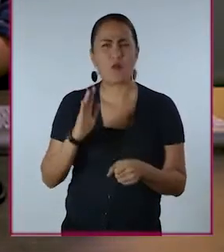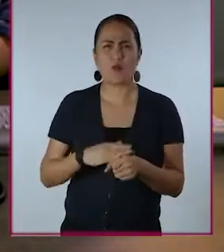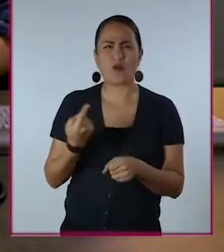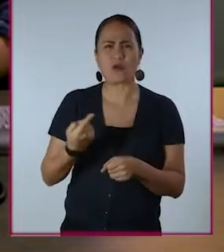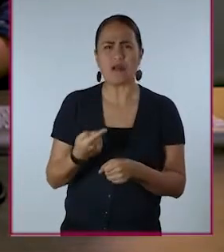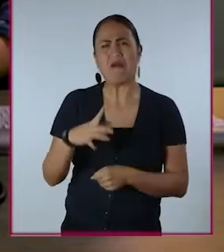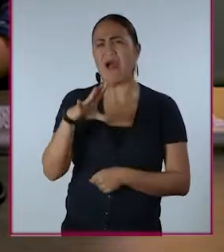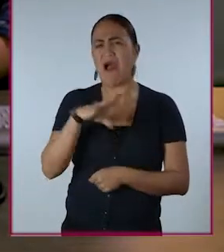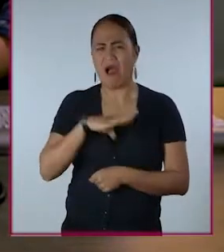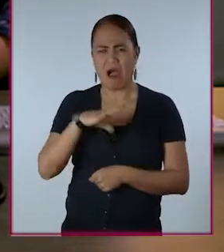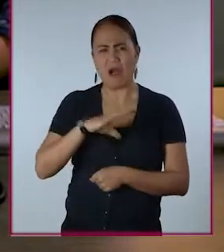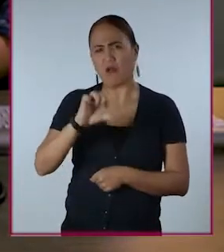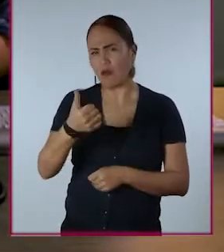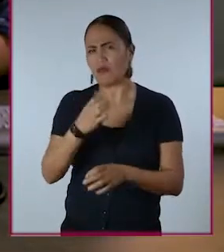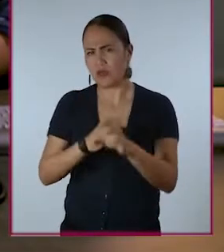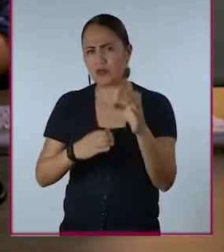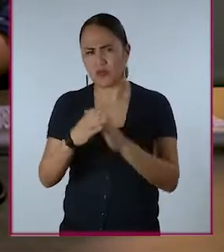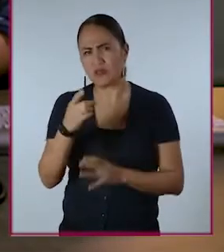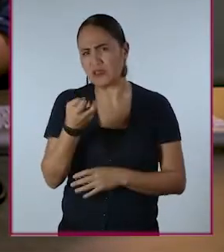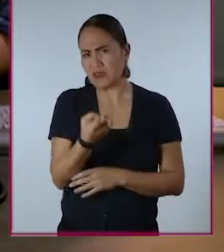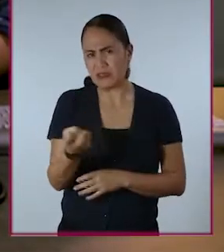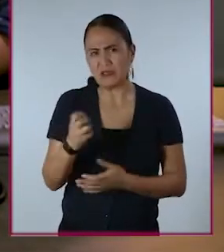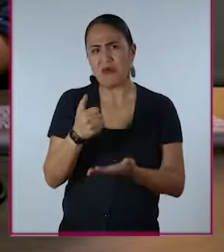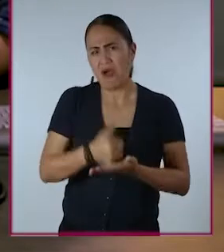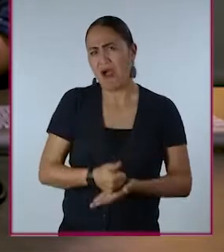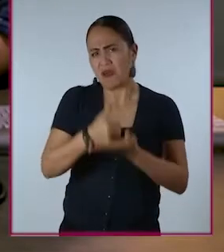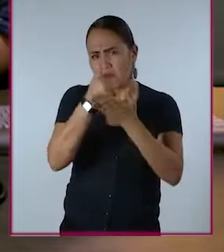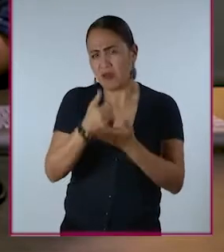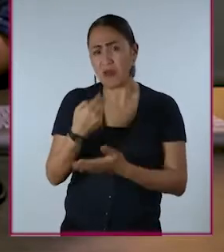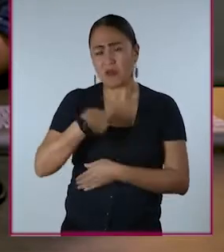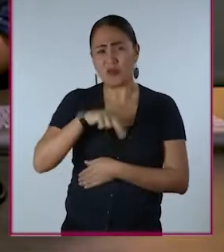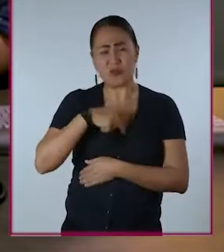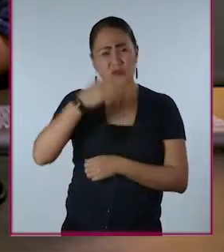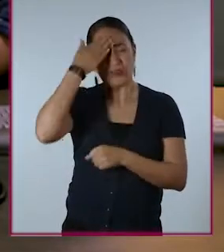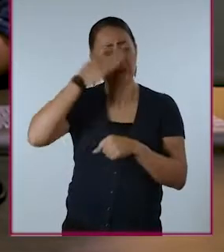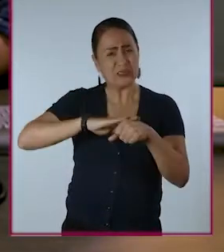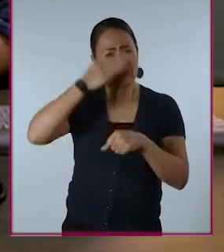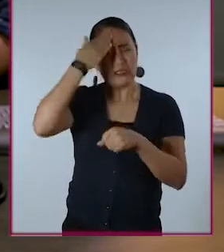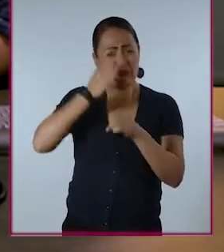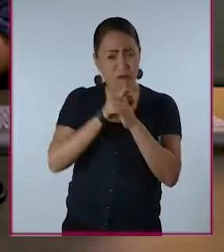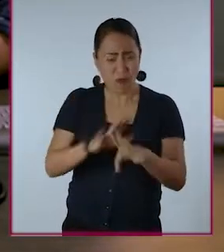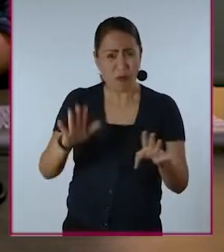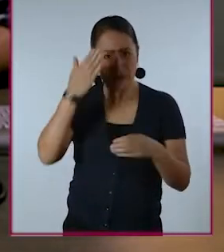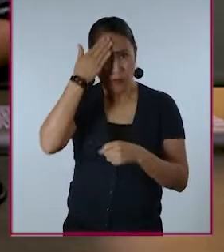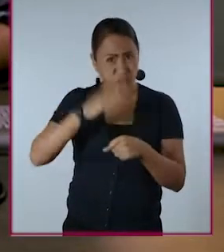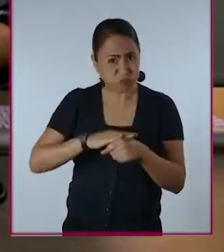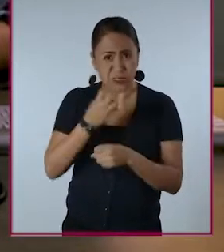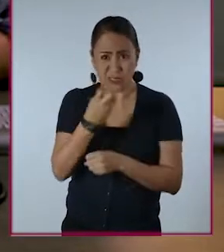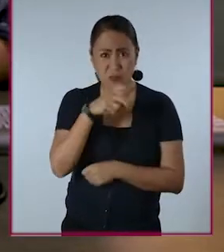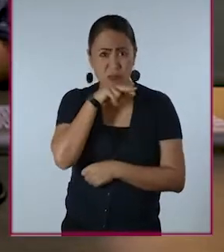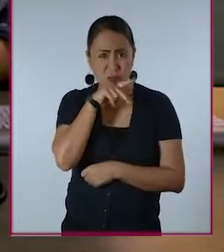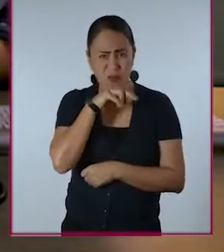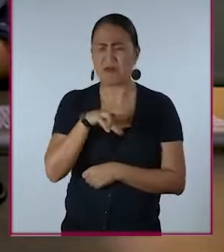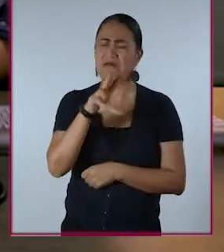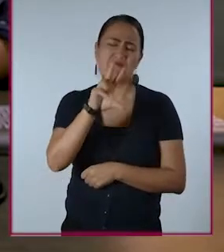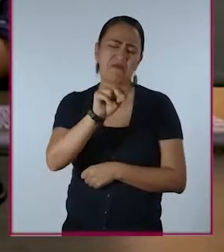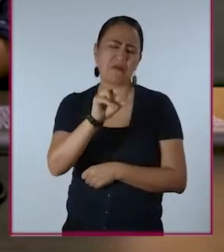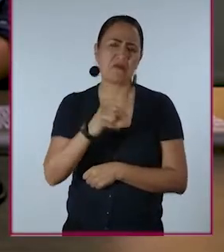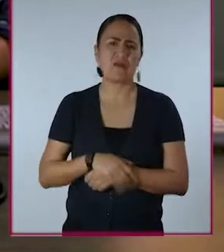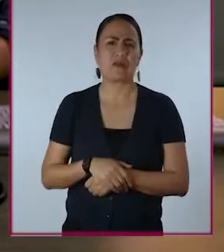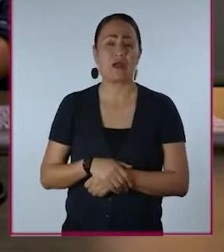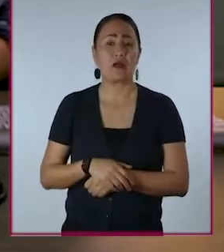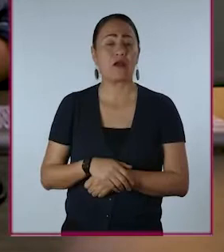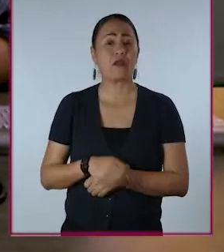varios soportes de almacenamiento. Por eso no nos preocupamos demasiado por memorizar información. Y no solo por memorizarla.